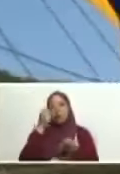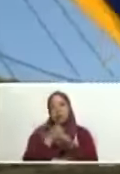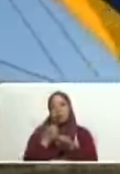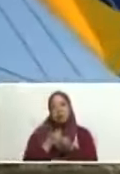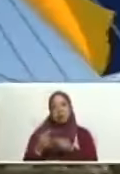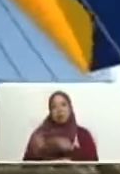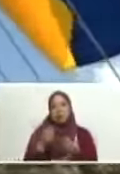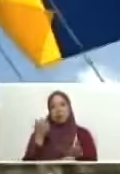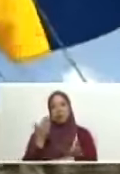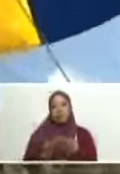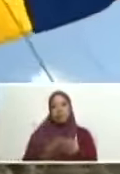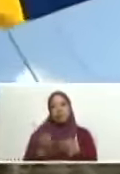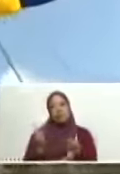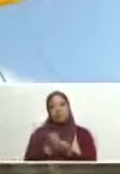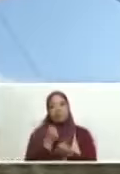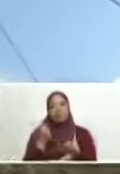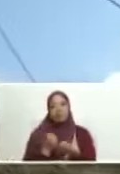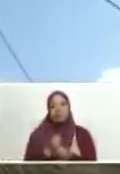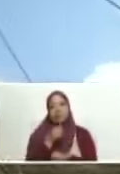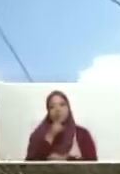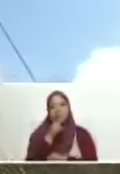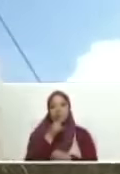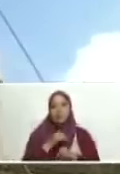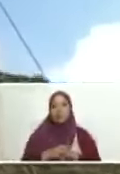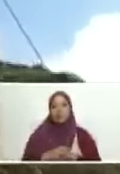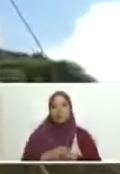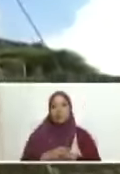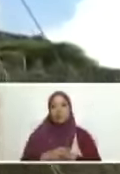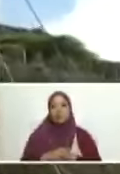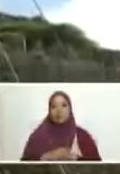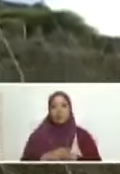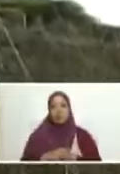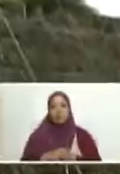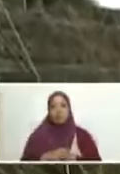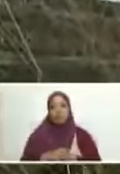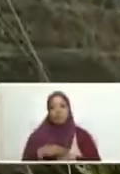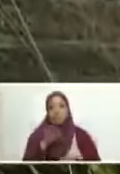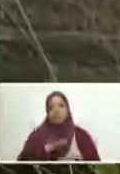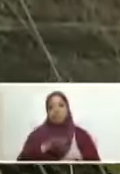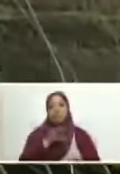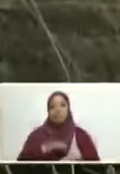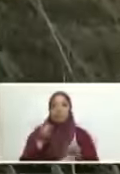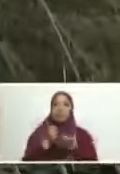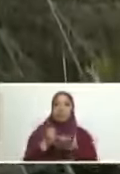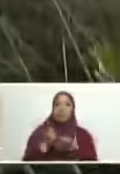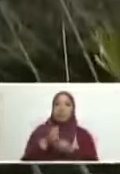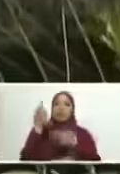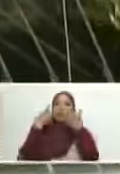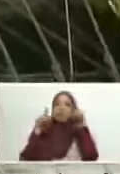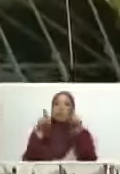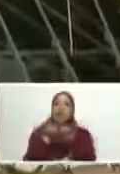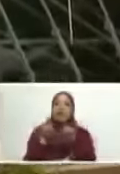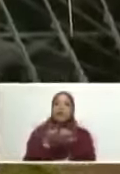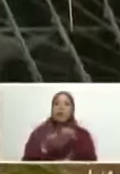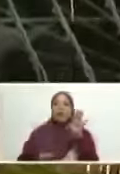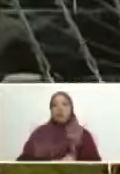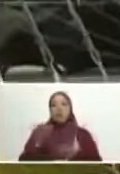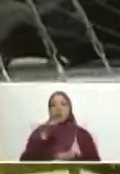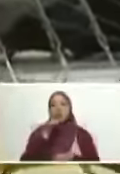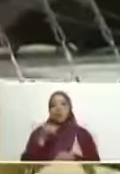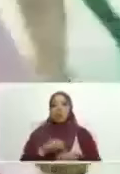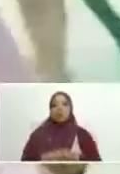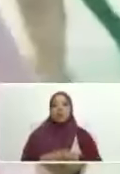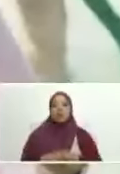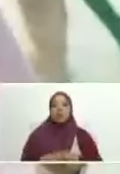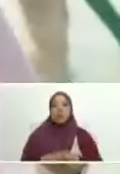hacer práctica, van a ver retretas, va a venir las personas y van a ver las ceremonias de izadas de las banderas, o sea que vamos a va a haber alguien explicando lo que fueron